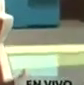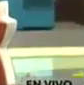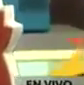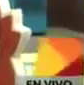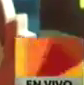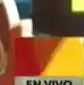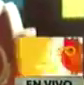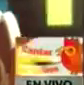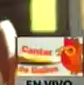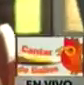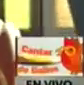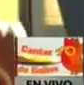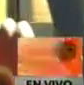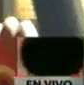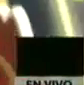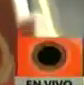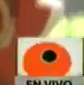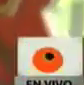canción.